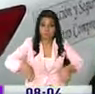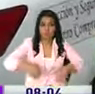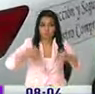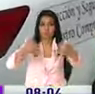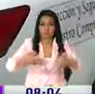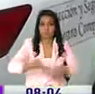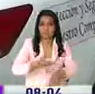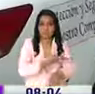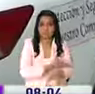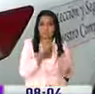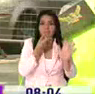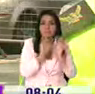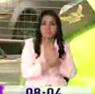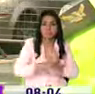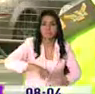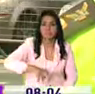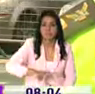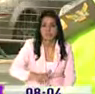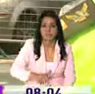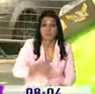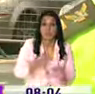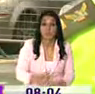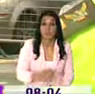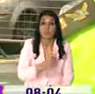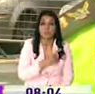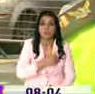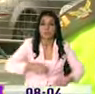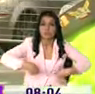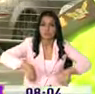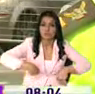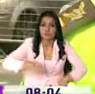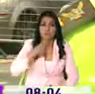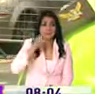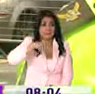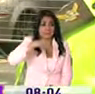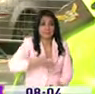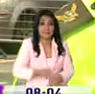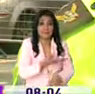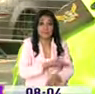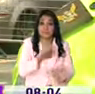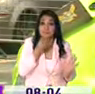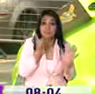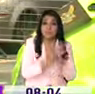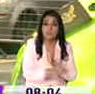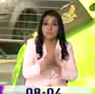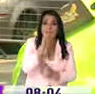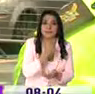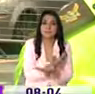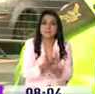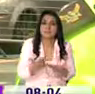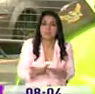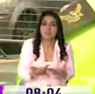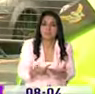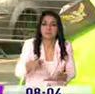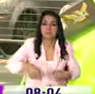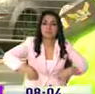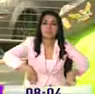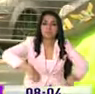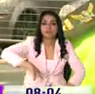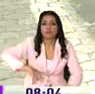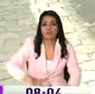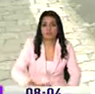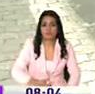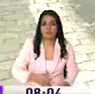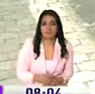estaba reportado como robado. Y se acercó el propietario, la misma que había presentado anteriormente la denuncia hace 3 semanas del robo de su